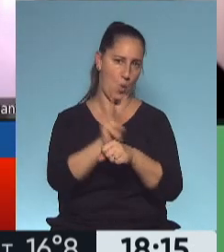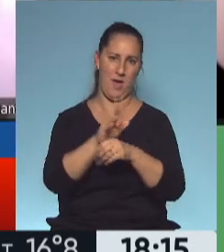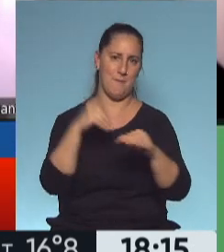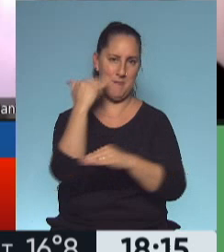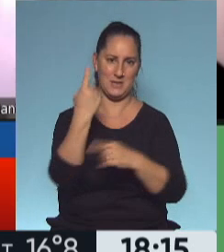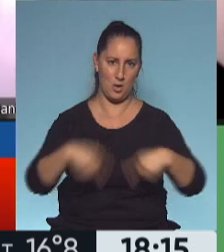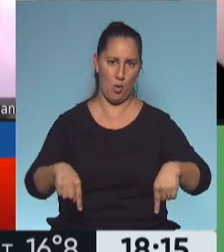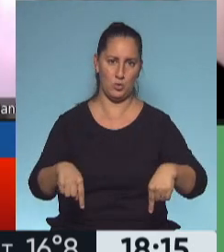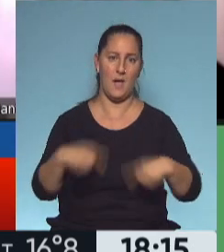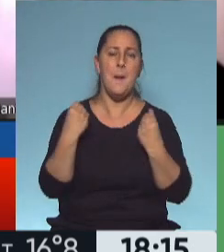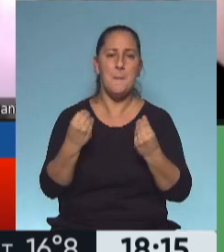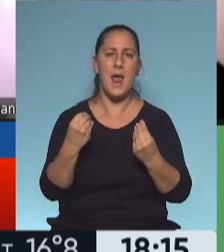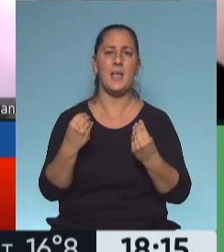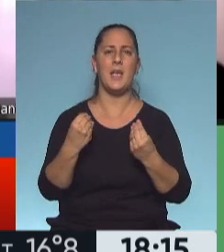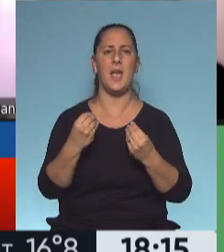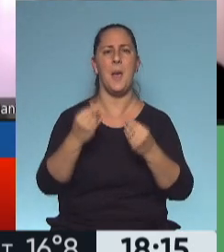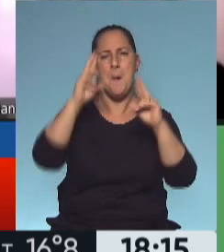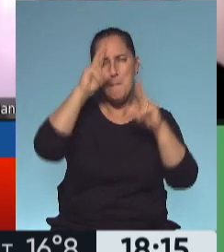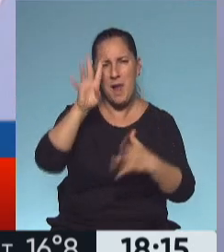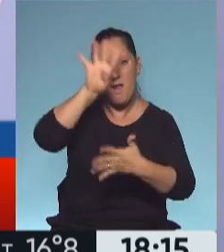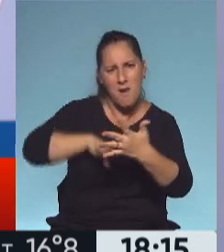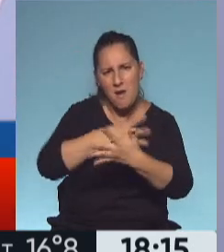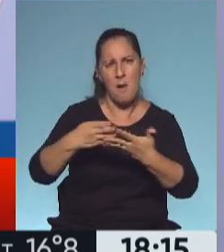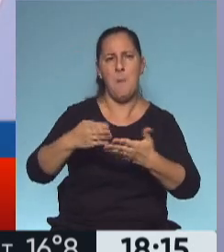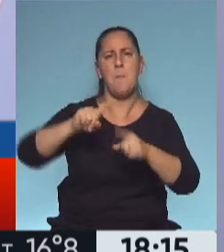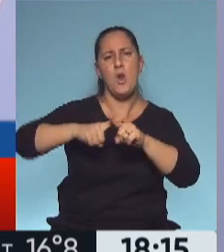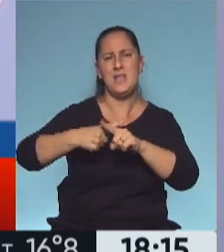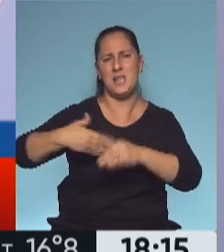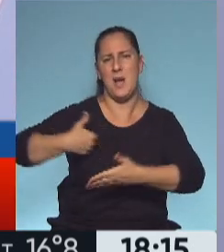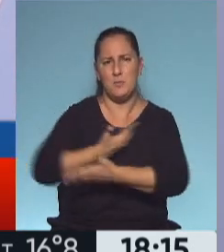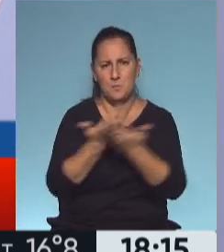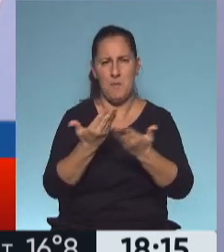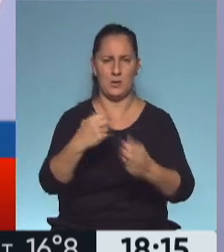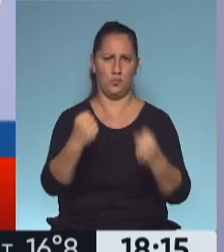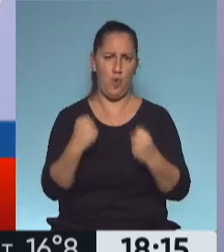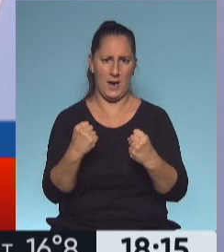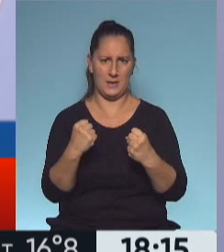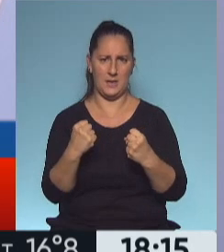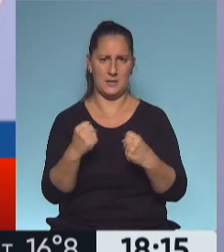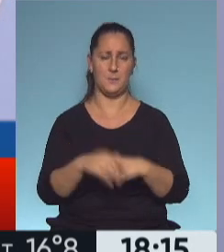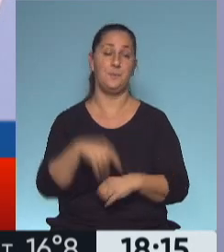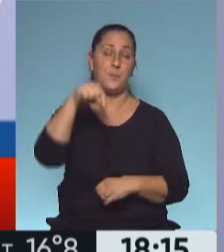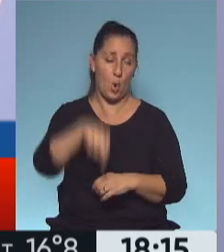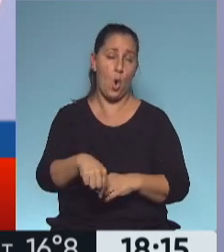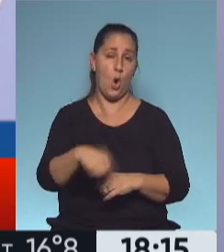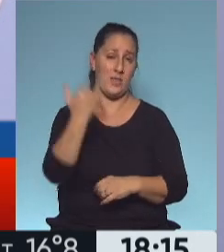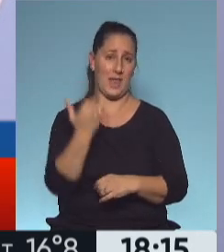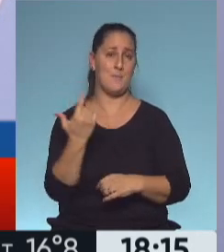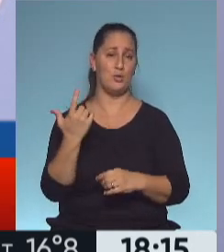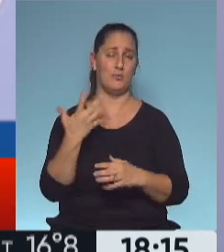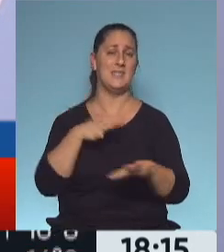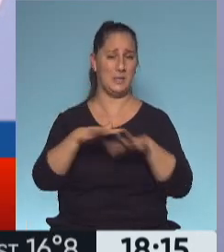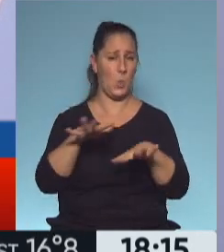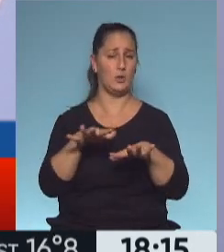llevar adelante políticas de protección social más robustas. Hoy enfrentamos una situación en la cual